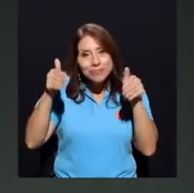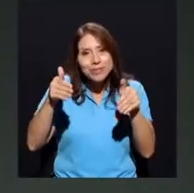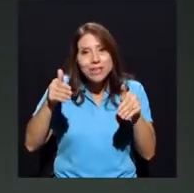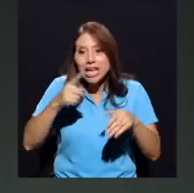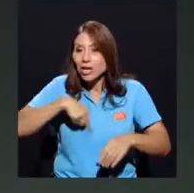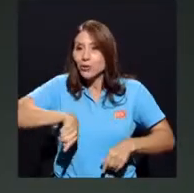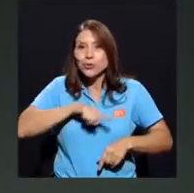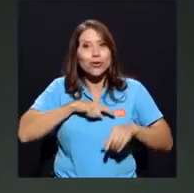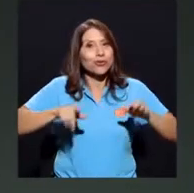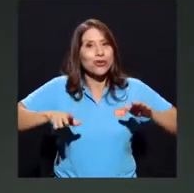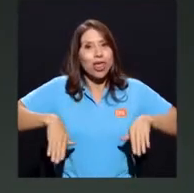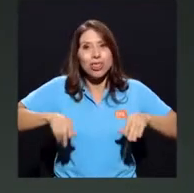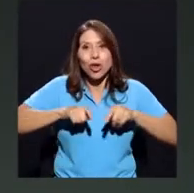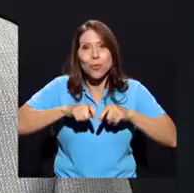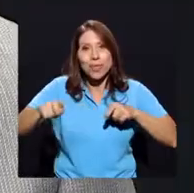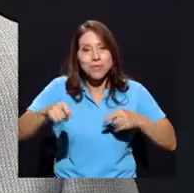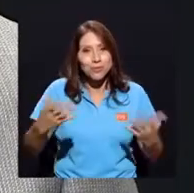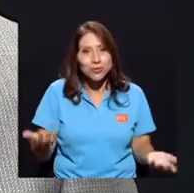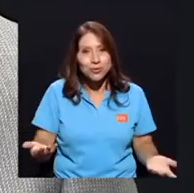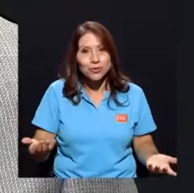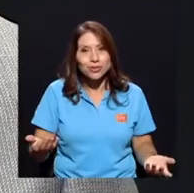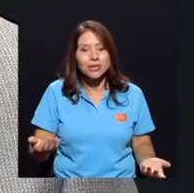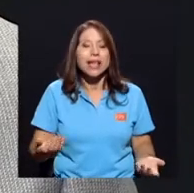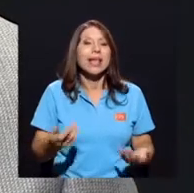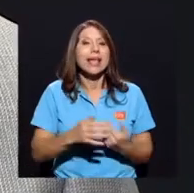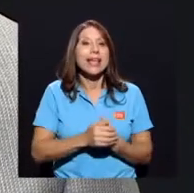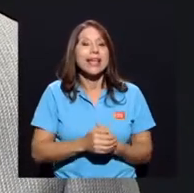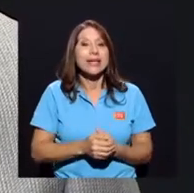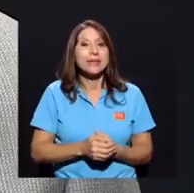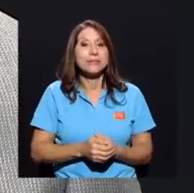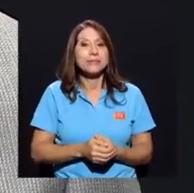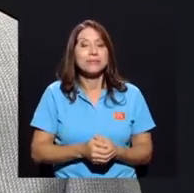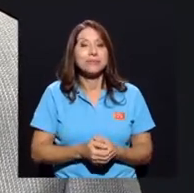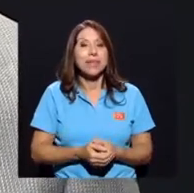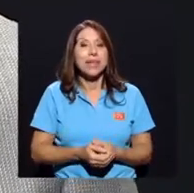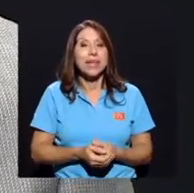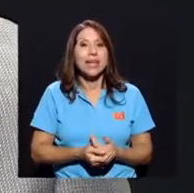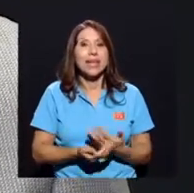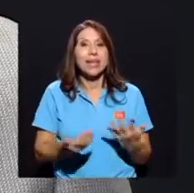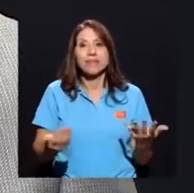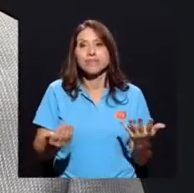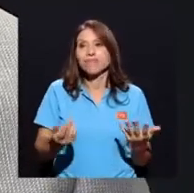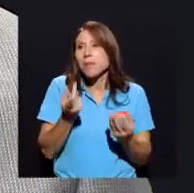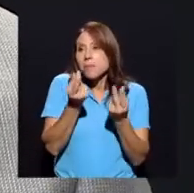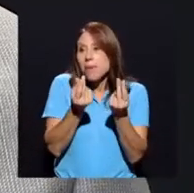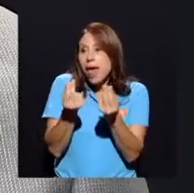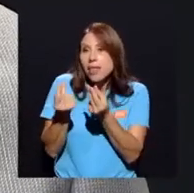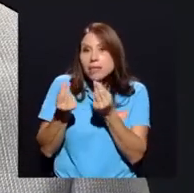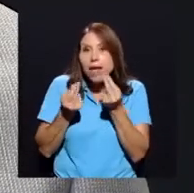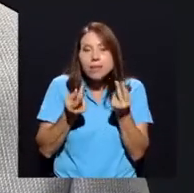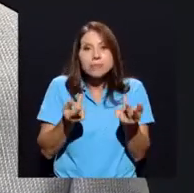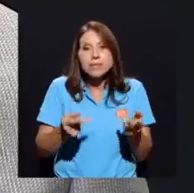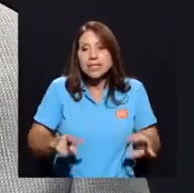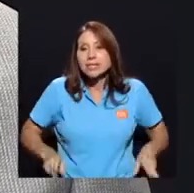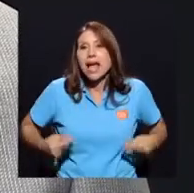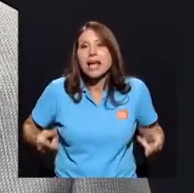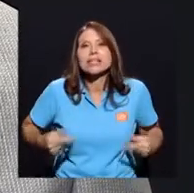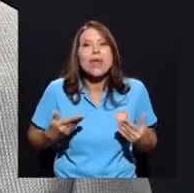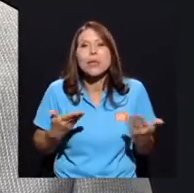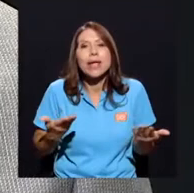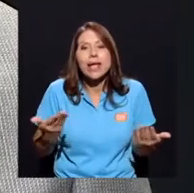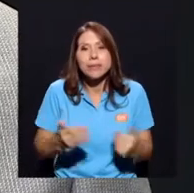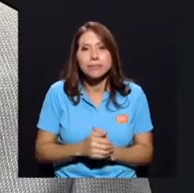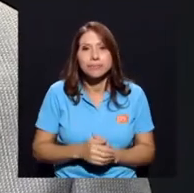éste vean él en qué se ha gastado la plata se duplicó